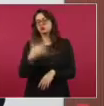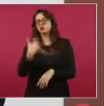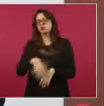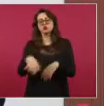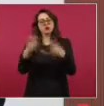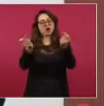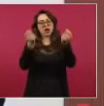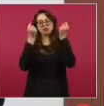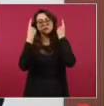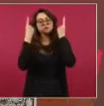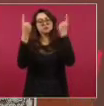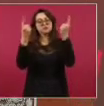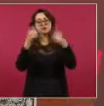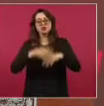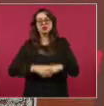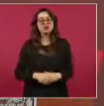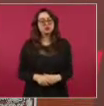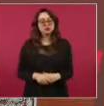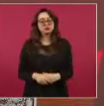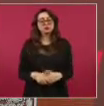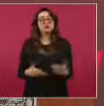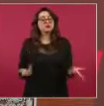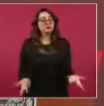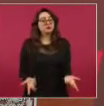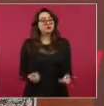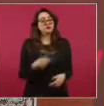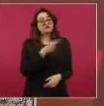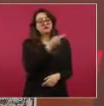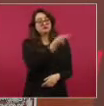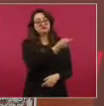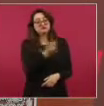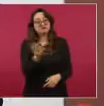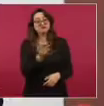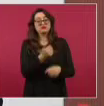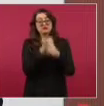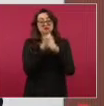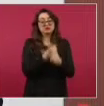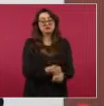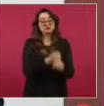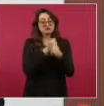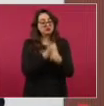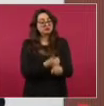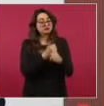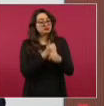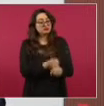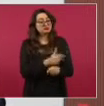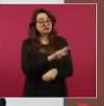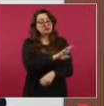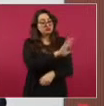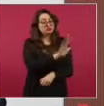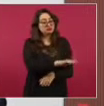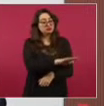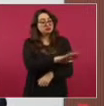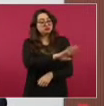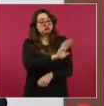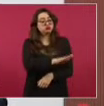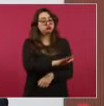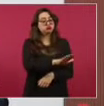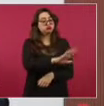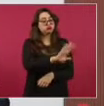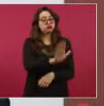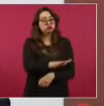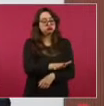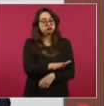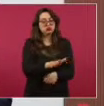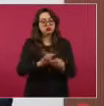Recuérdese que a la par de esa gran injusticia padecida por los obreros de Chicago, en nuestro